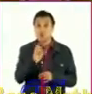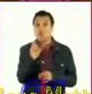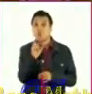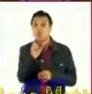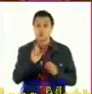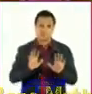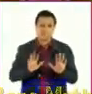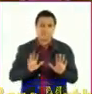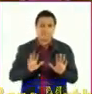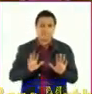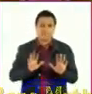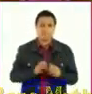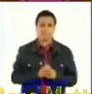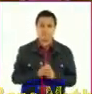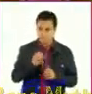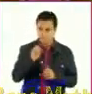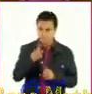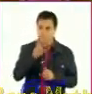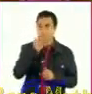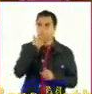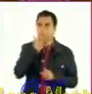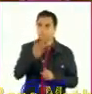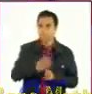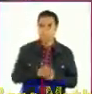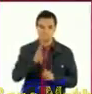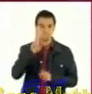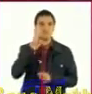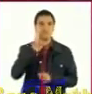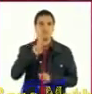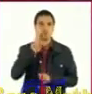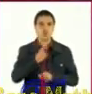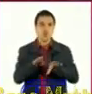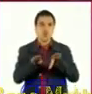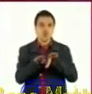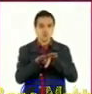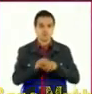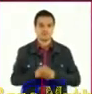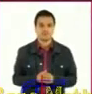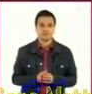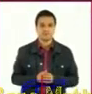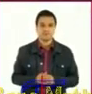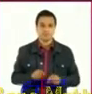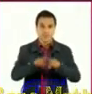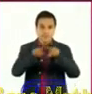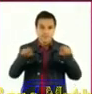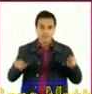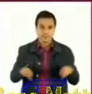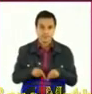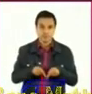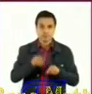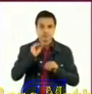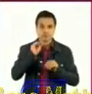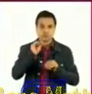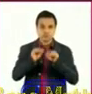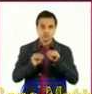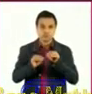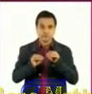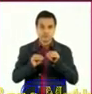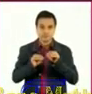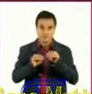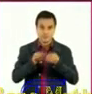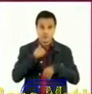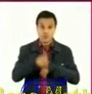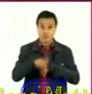terminemos. Así es. Entonces, veamos. Construir la maqueta del inmueble podemos asignarle 3